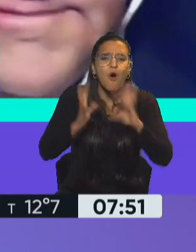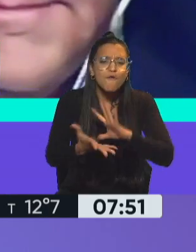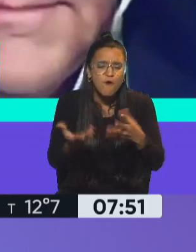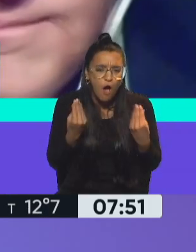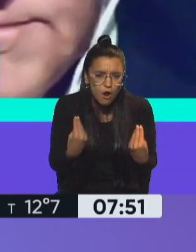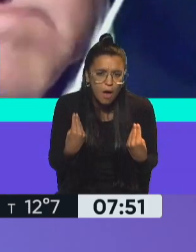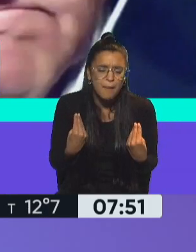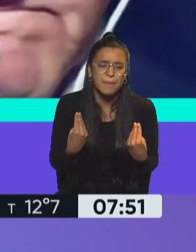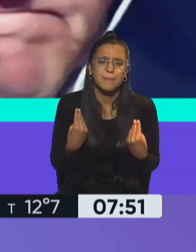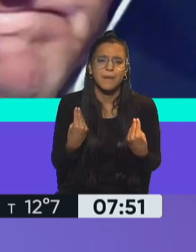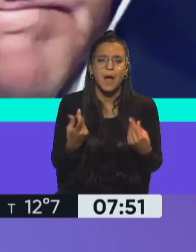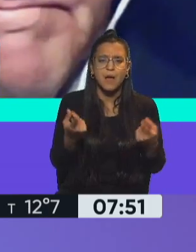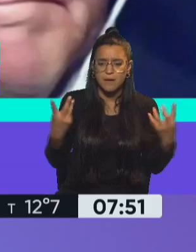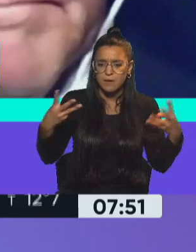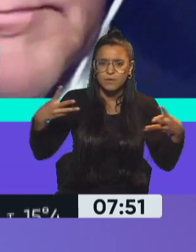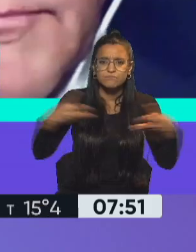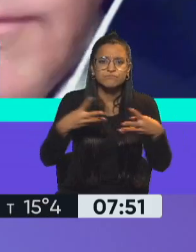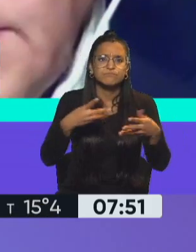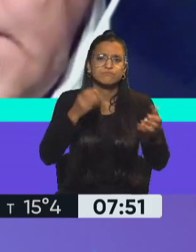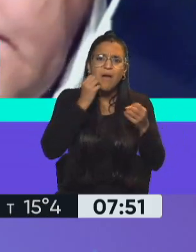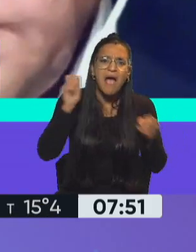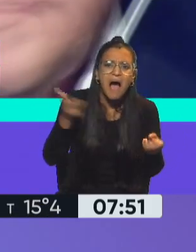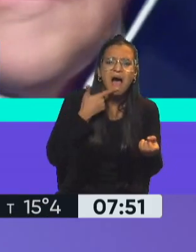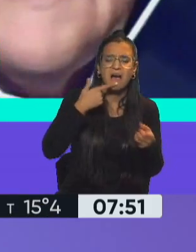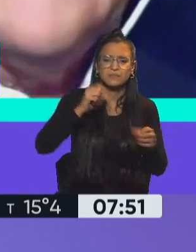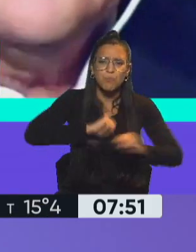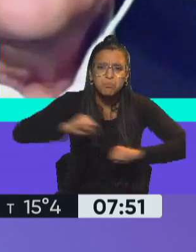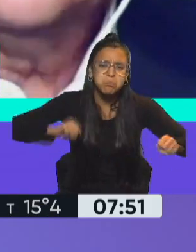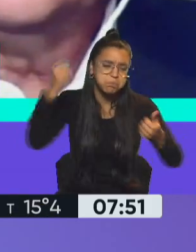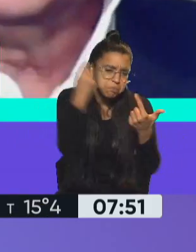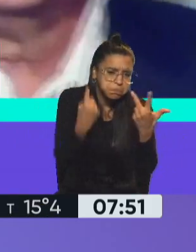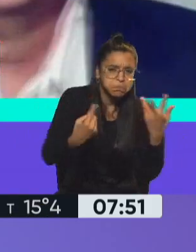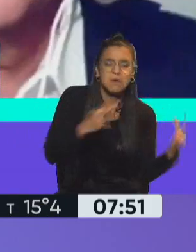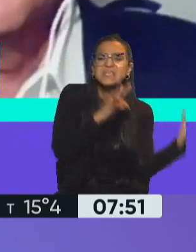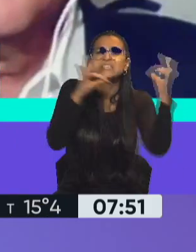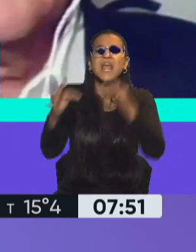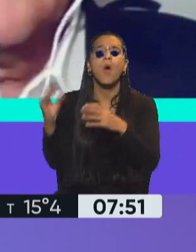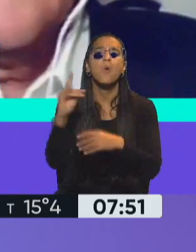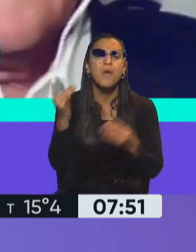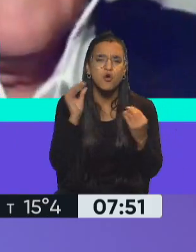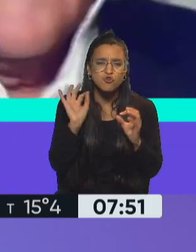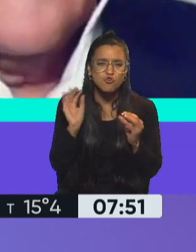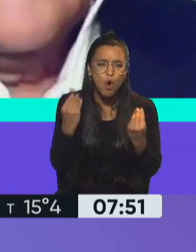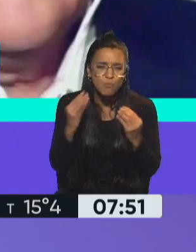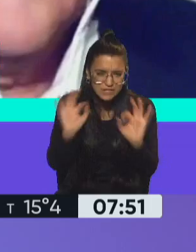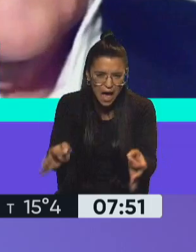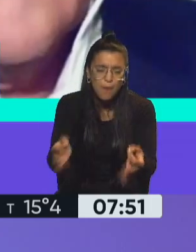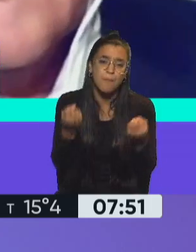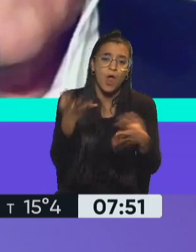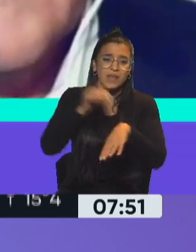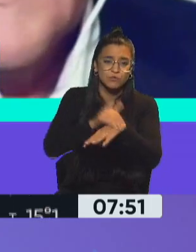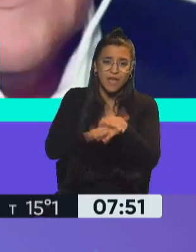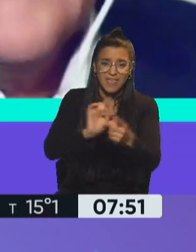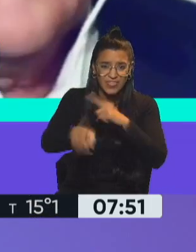justamente llegaron estas municiones de la República Argentina hacia Bolivia? Porque digo, a ver, hay responsables